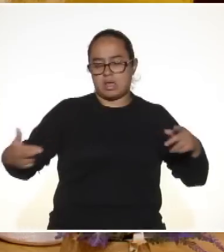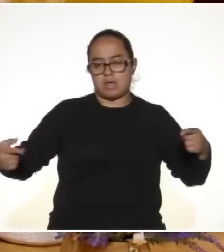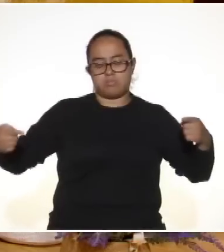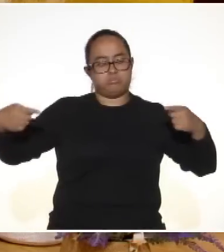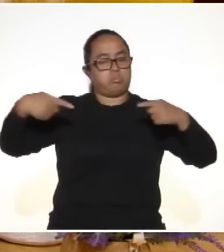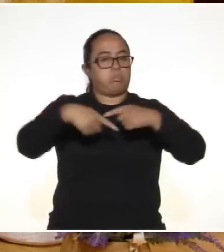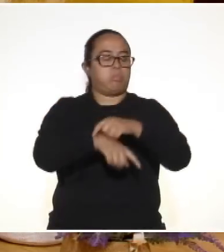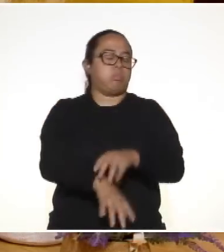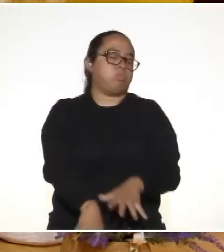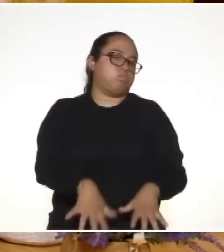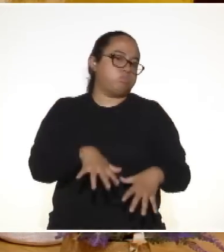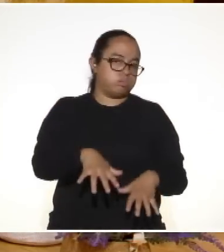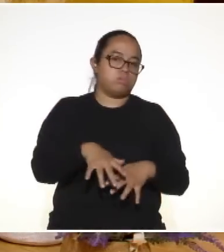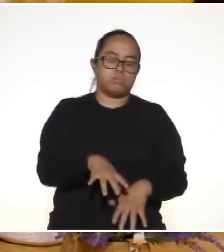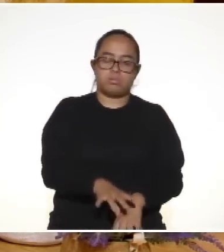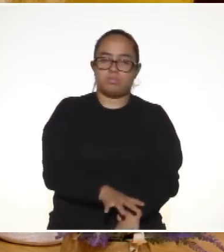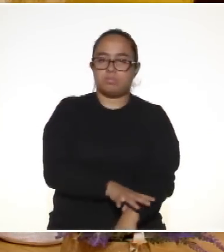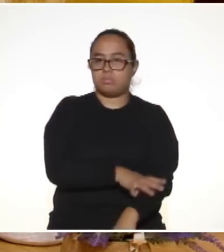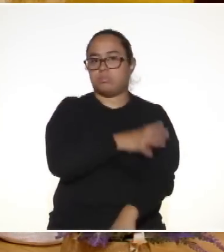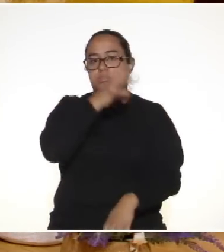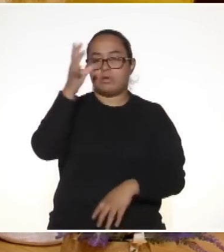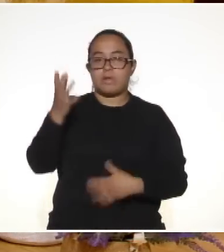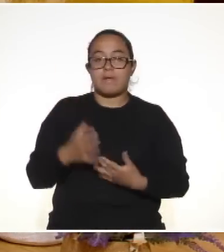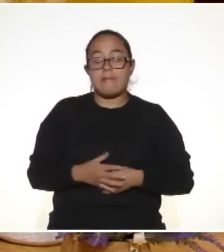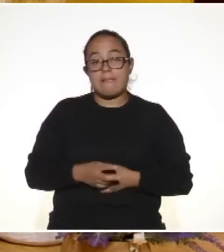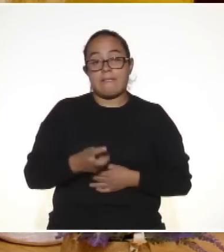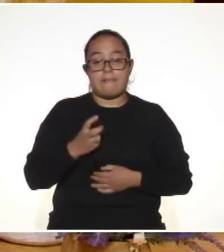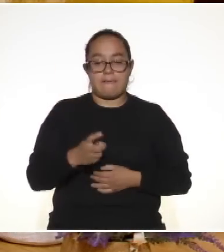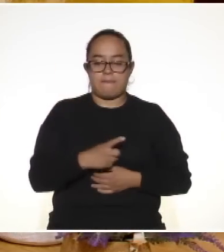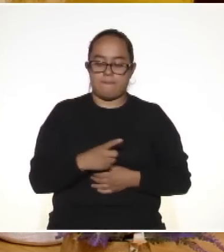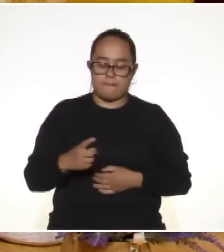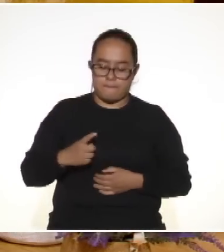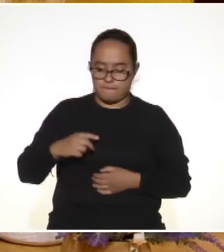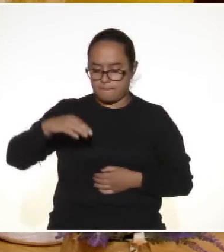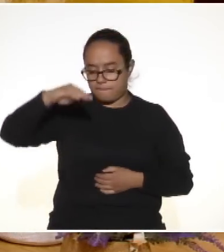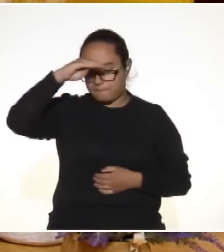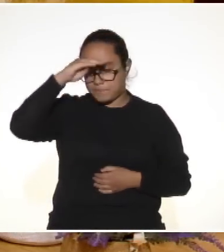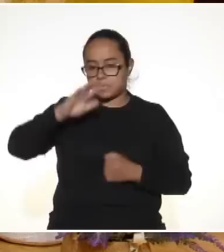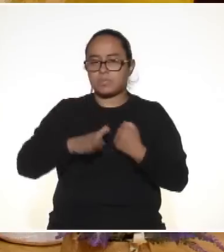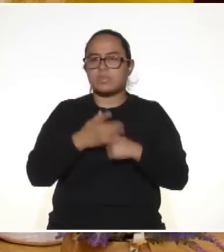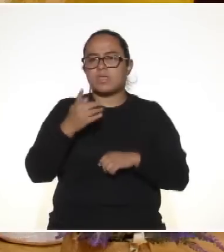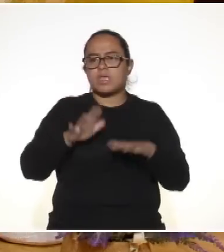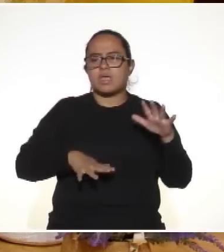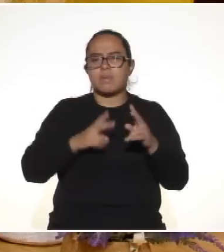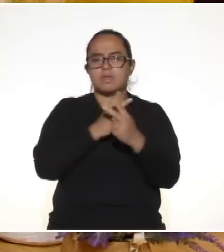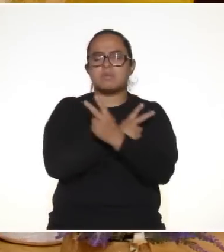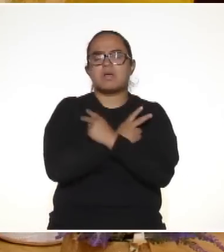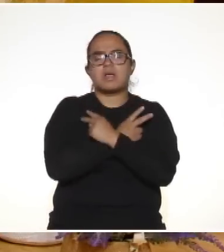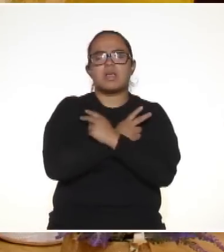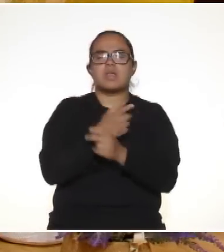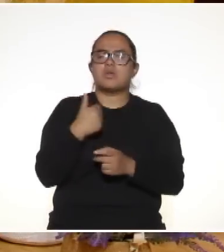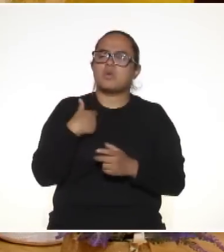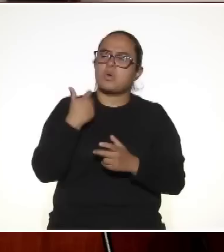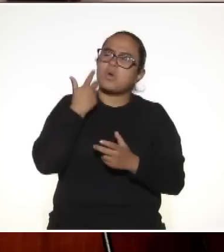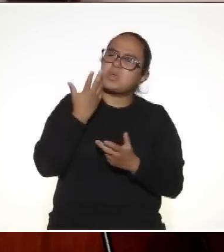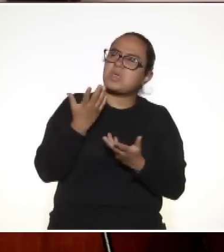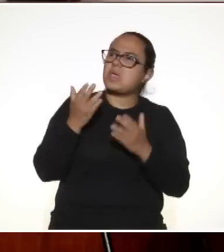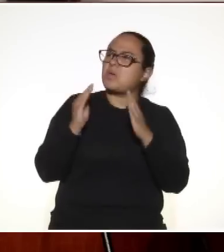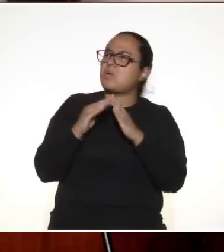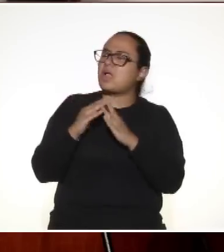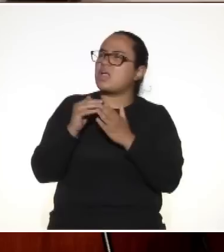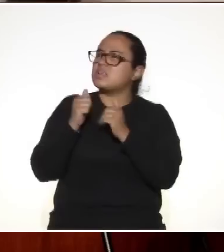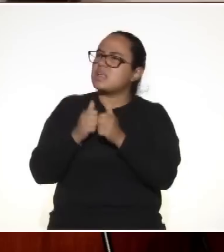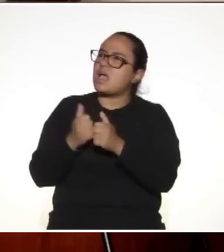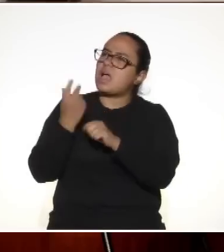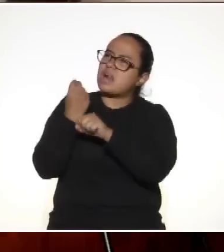energía eléctrica, ¿sí? Entonces, también ese tipo de situaciones tomarlas muy en cuenta, porque en vacaciones de pronto queremos hacer talachas en casa, que